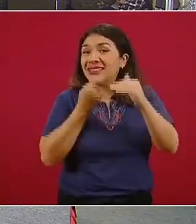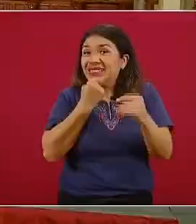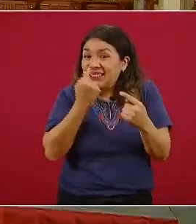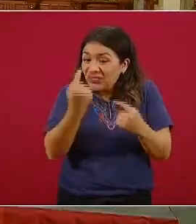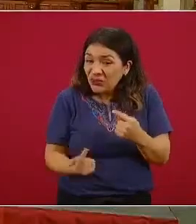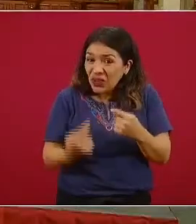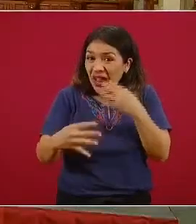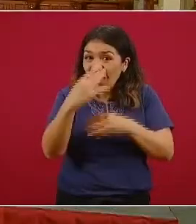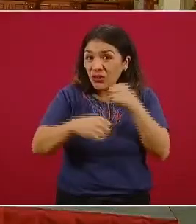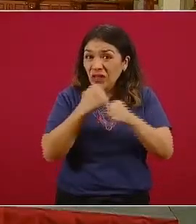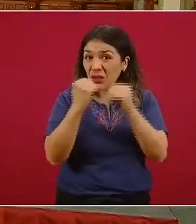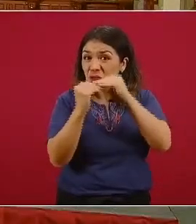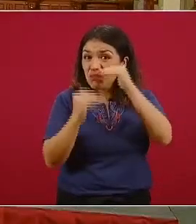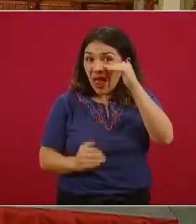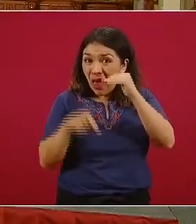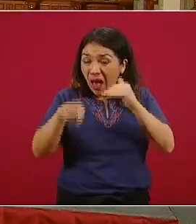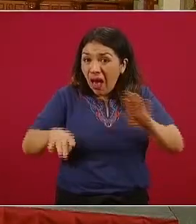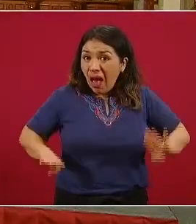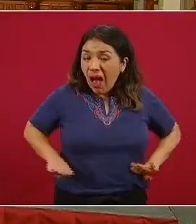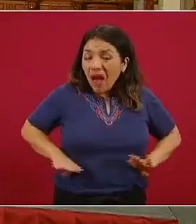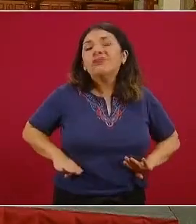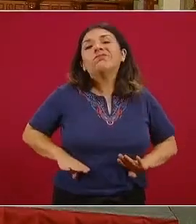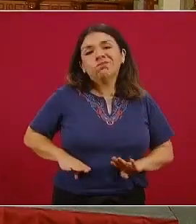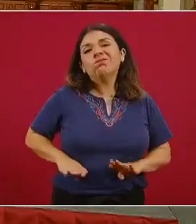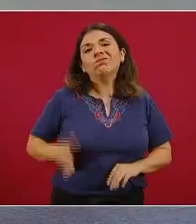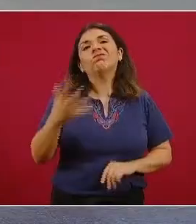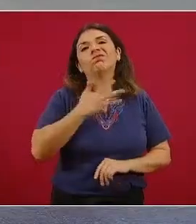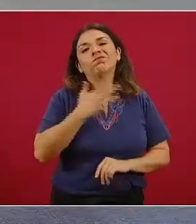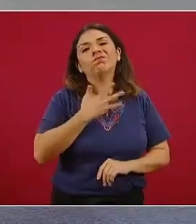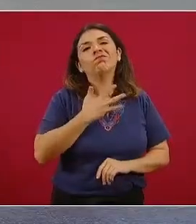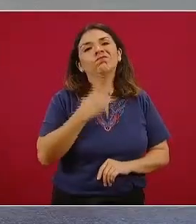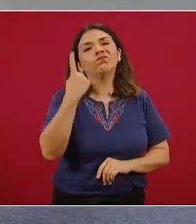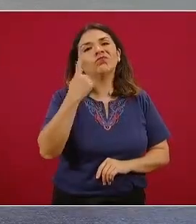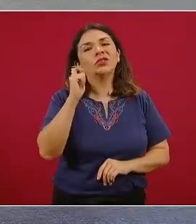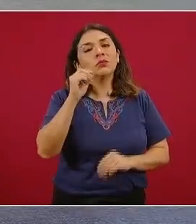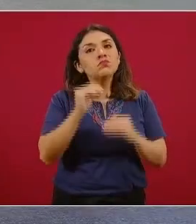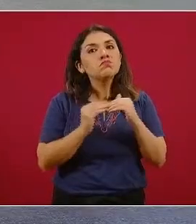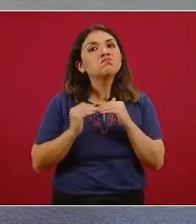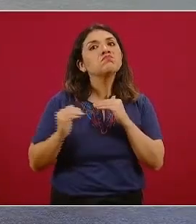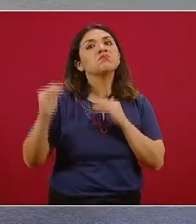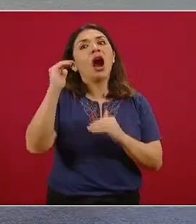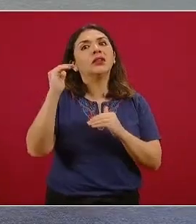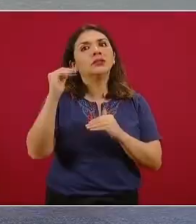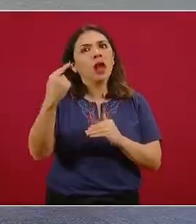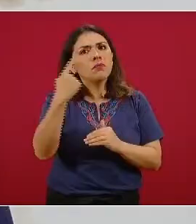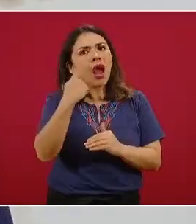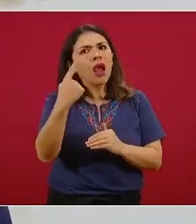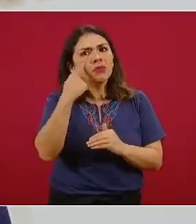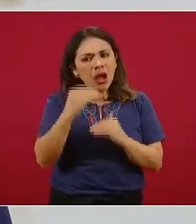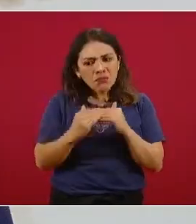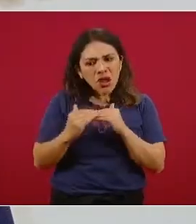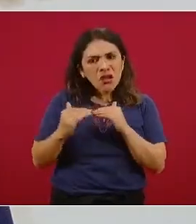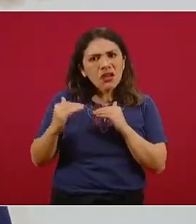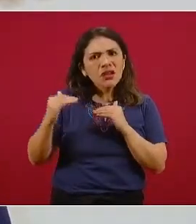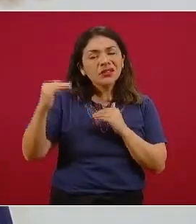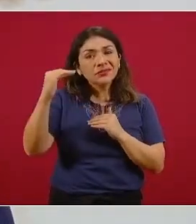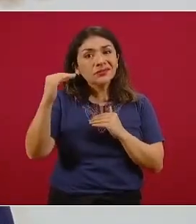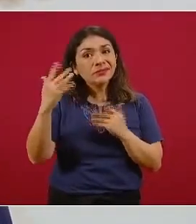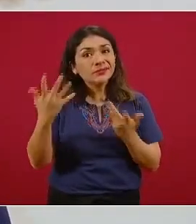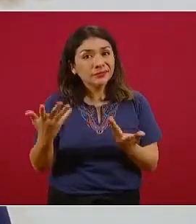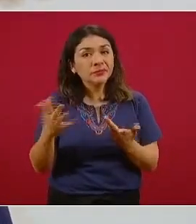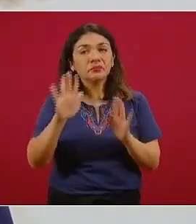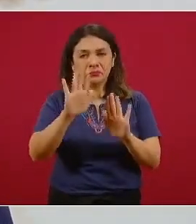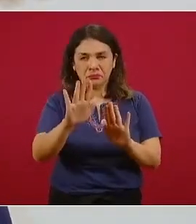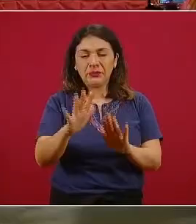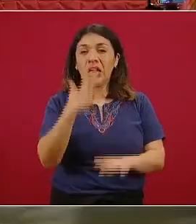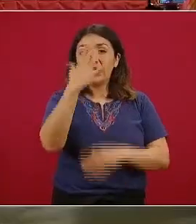niñas menores de 14, tenemos un pequeño ascenso, está aumentando. vamos a